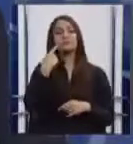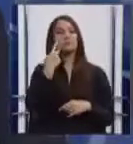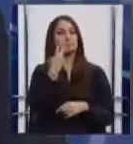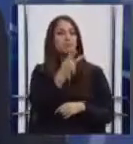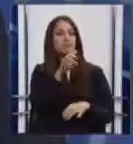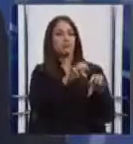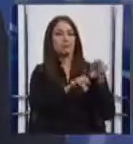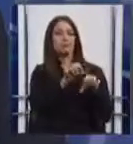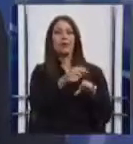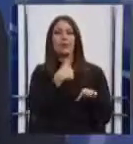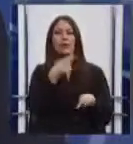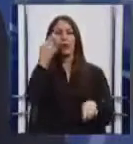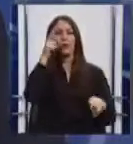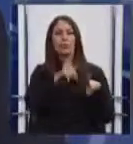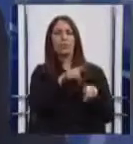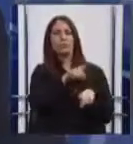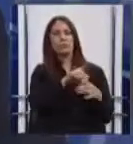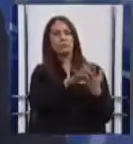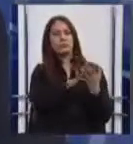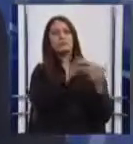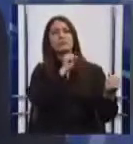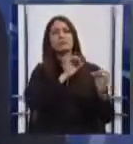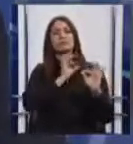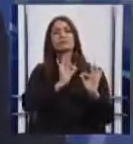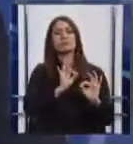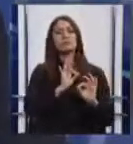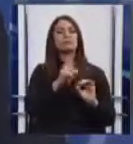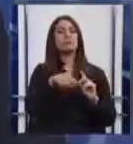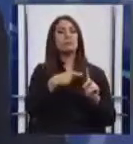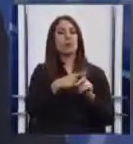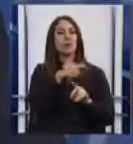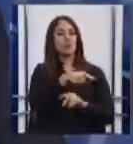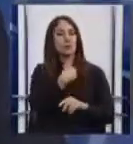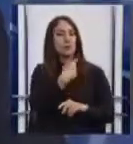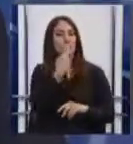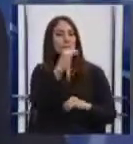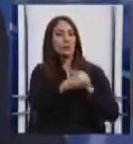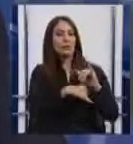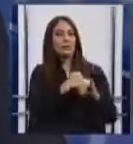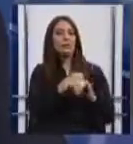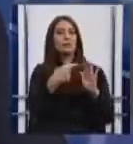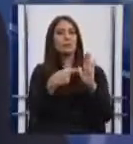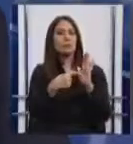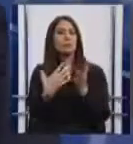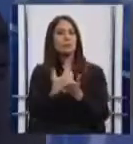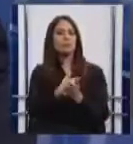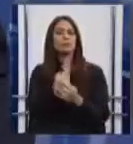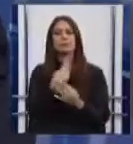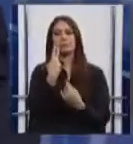propuestas, sobre todo en torno a las relaciones económicas internacionales y a la revisión de tributos.